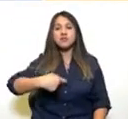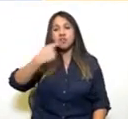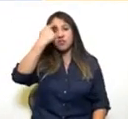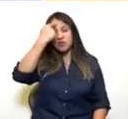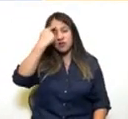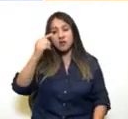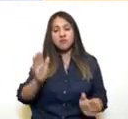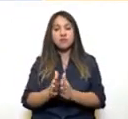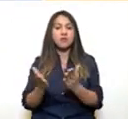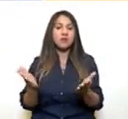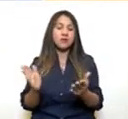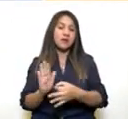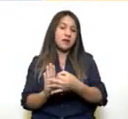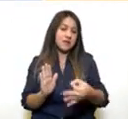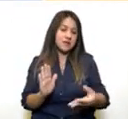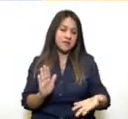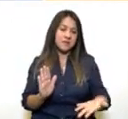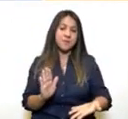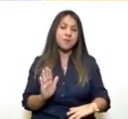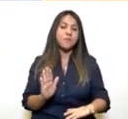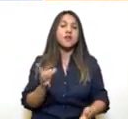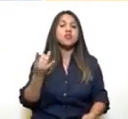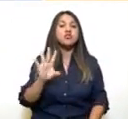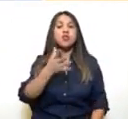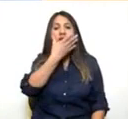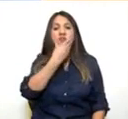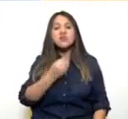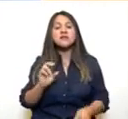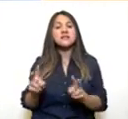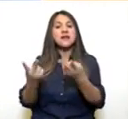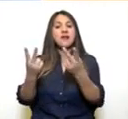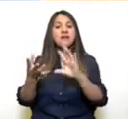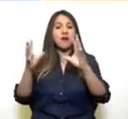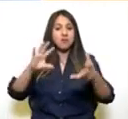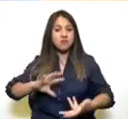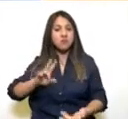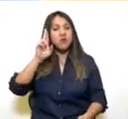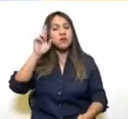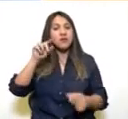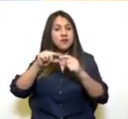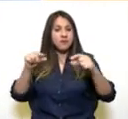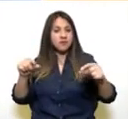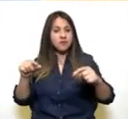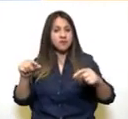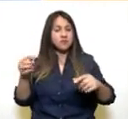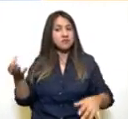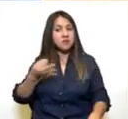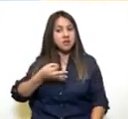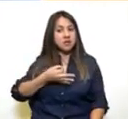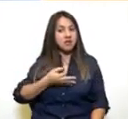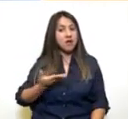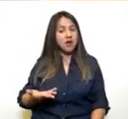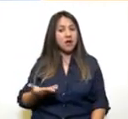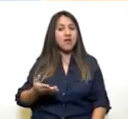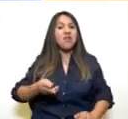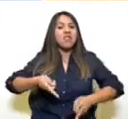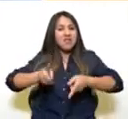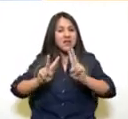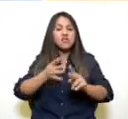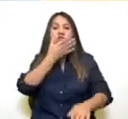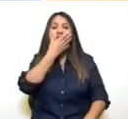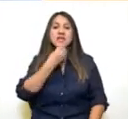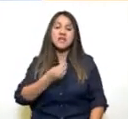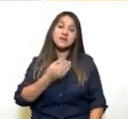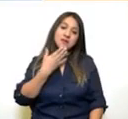novela dostoievski que dice sólo la belleza salvará al mundo me acordé de esta frase escuchándola de el derecho a la belleza